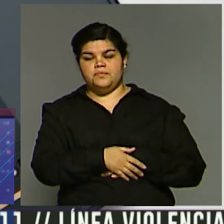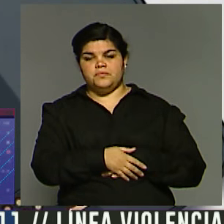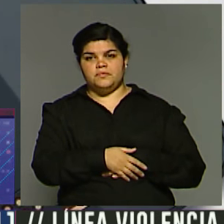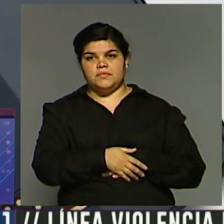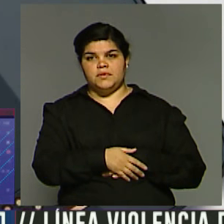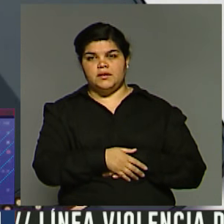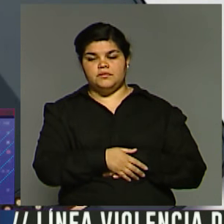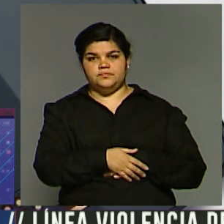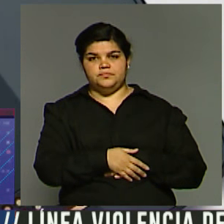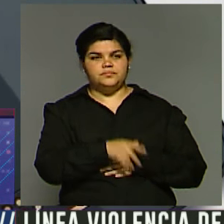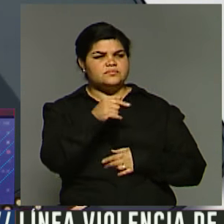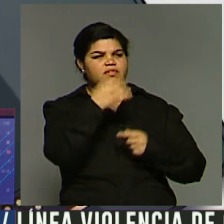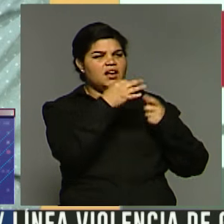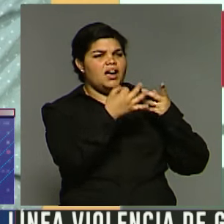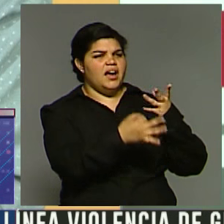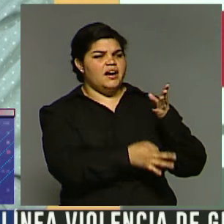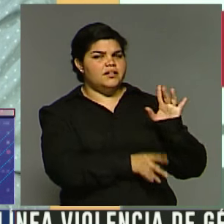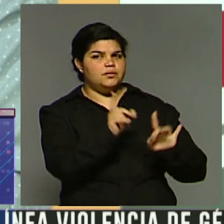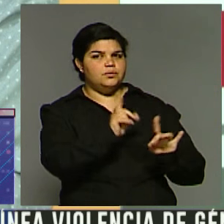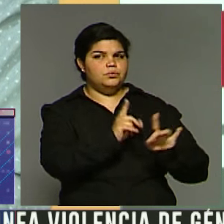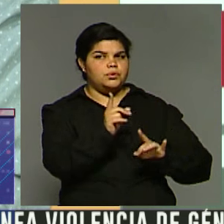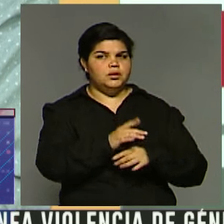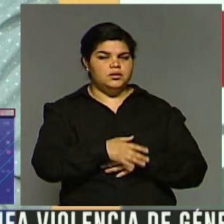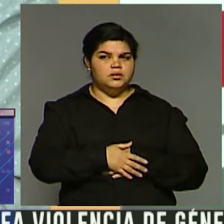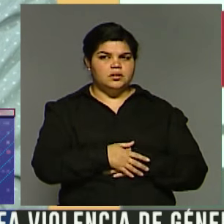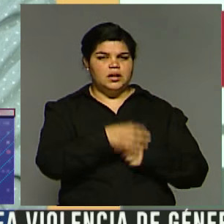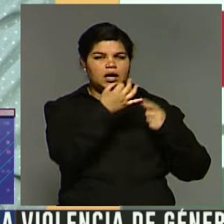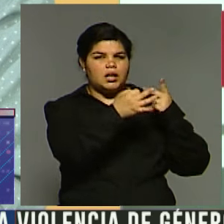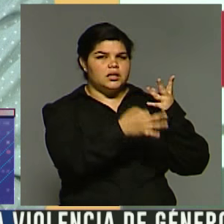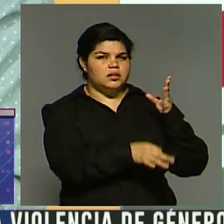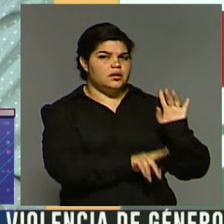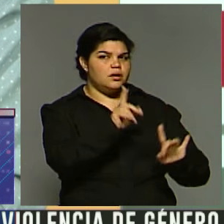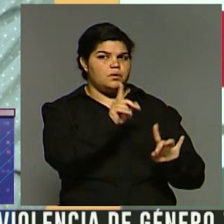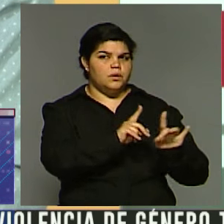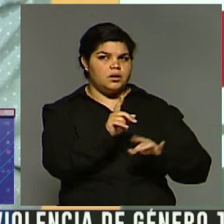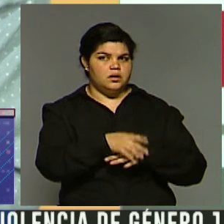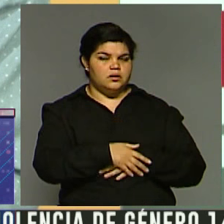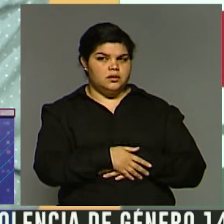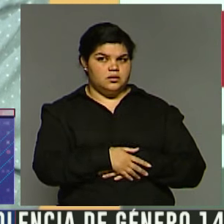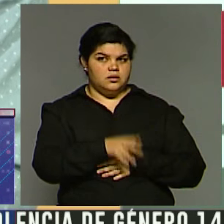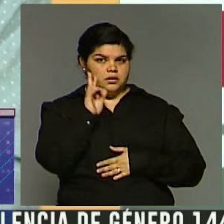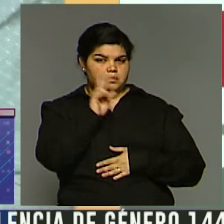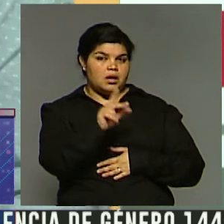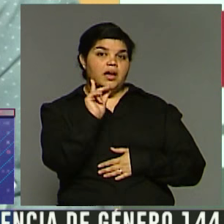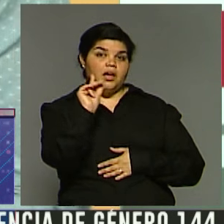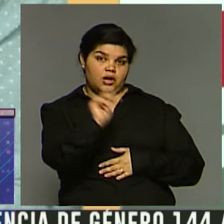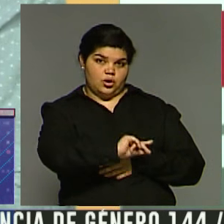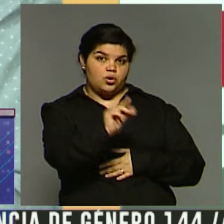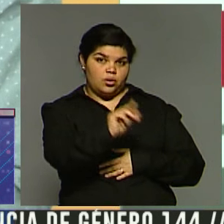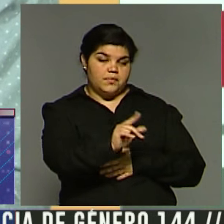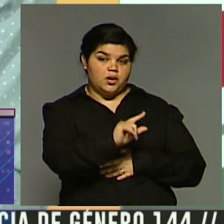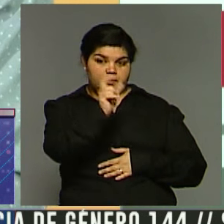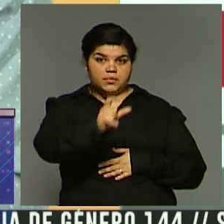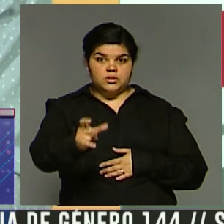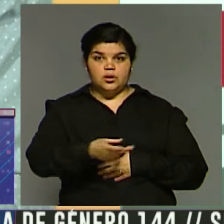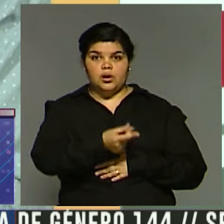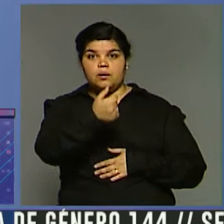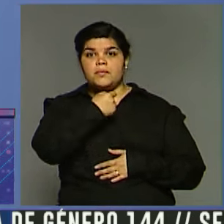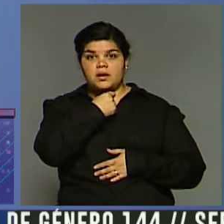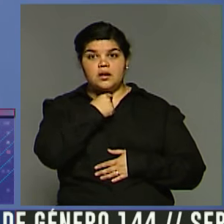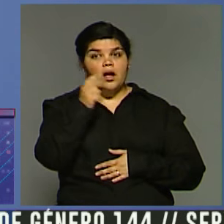¿Qué características tienen? ¿Ese teléfono qué características tiene? Digo, porque lo estamos viendo ahí, se ve, es económico y accesible. Digo, para aquel que lo quiera comprar, ¿qué características